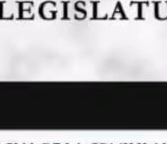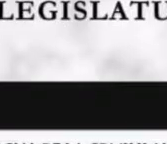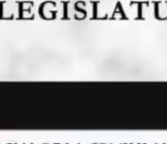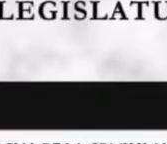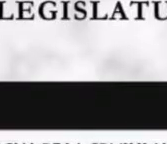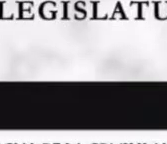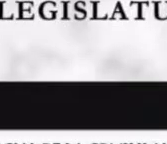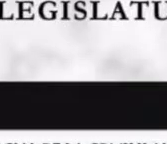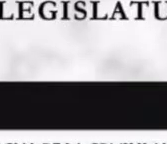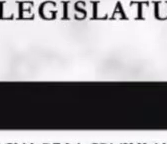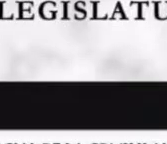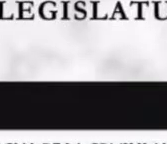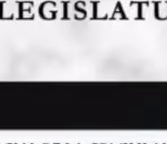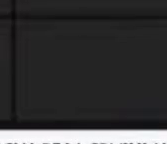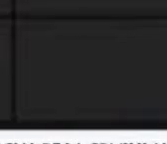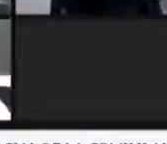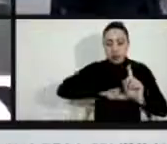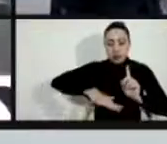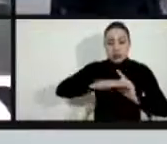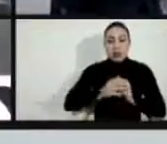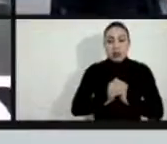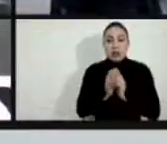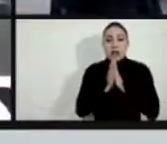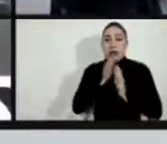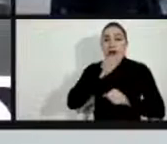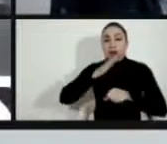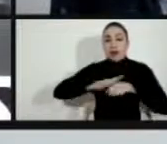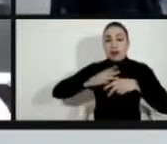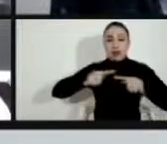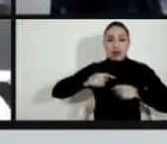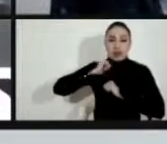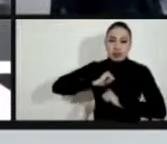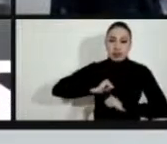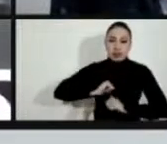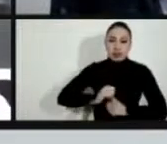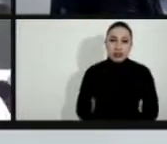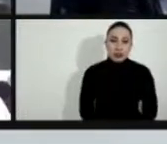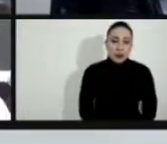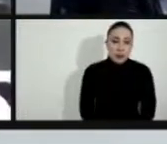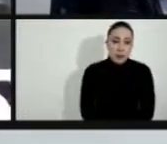Vivienda. Remítase a las autoridades correspondientes.